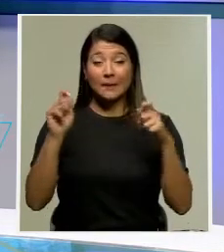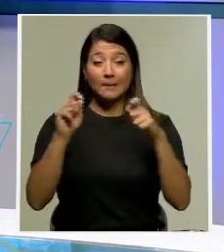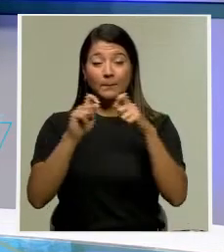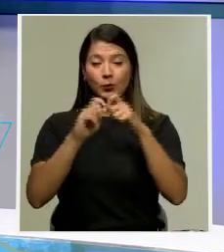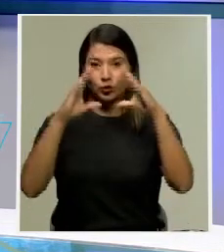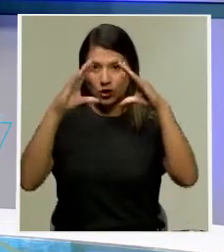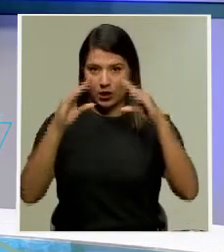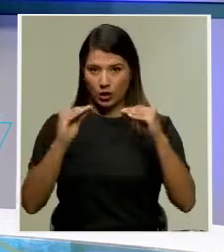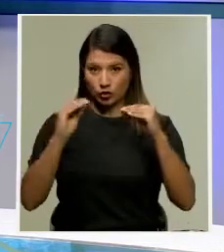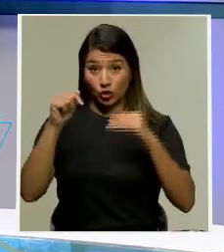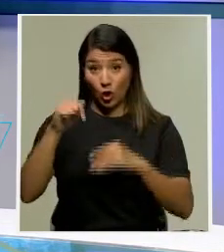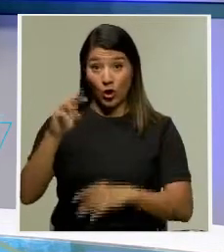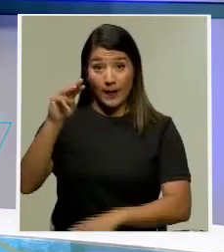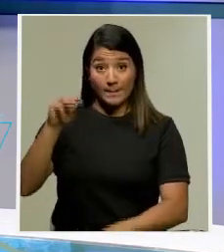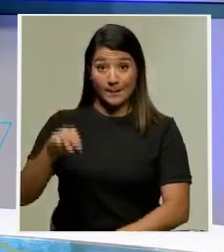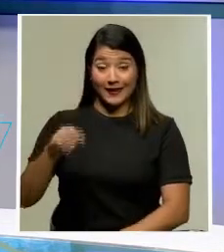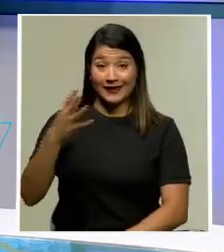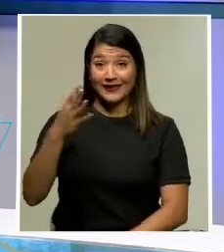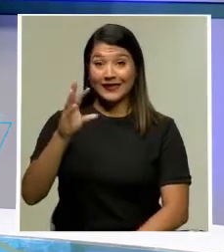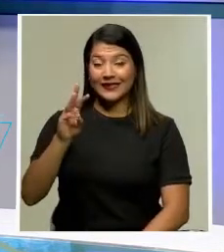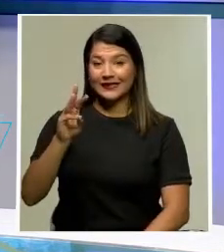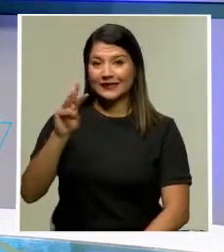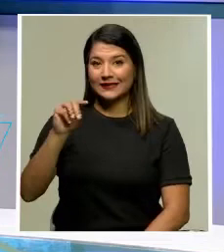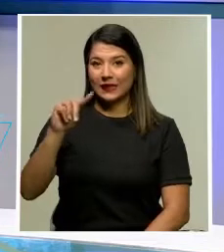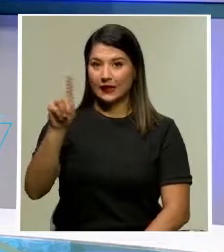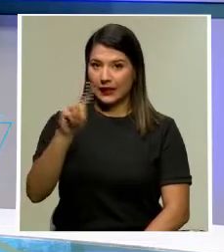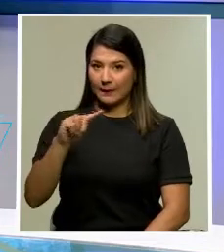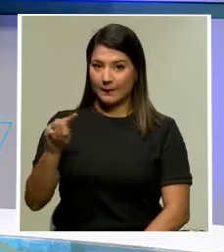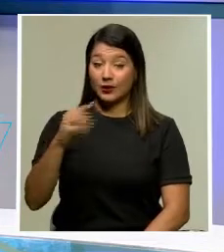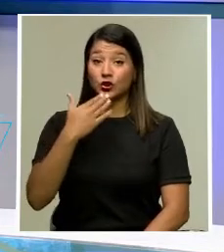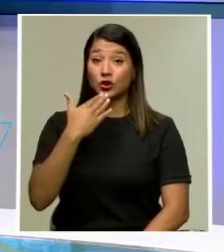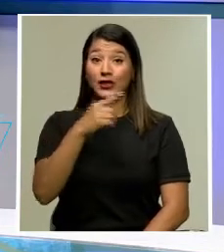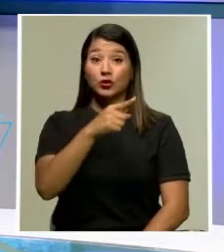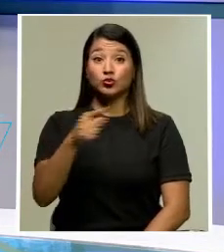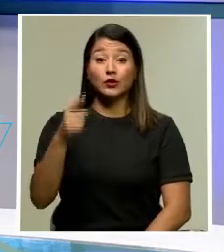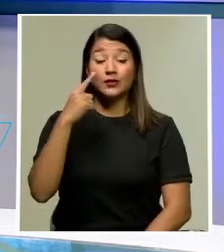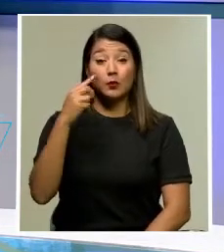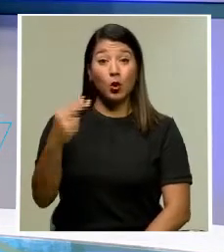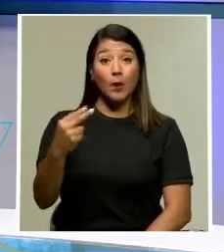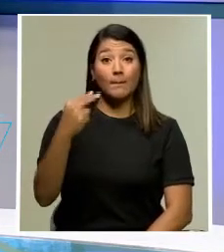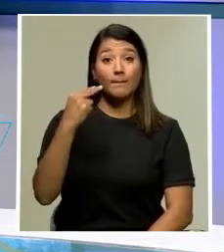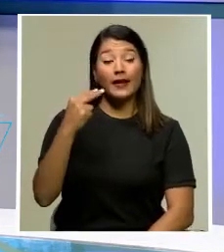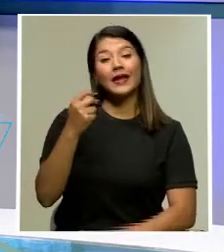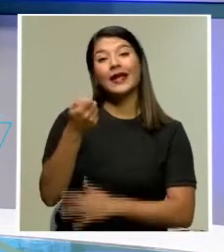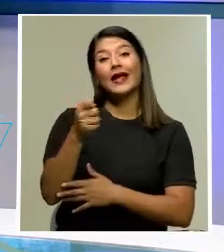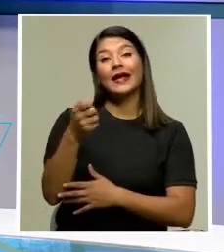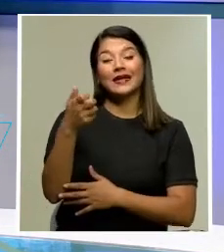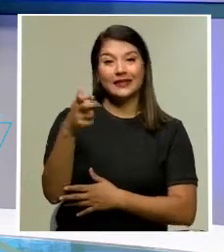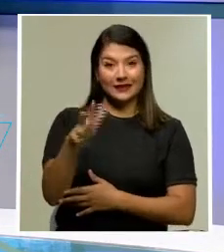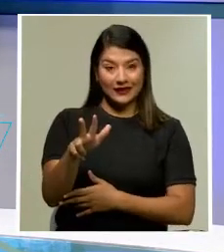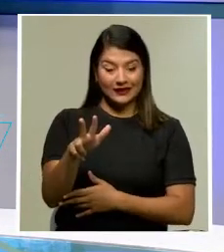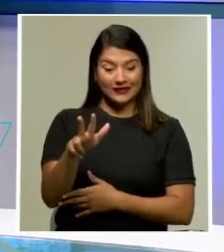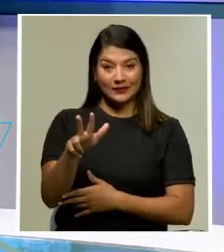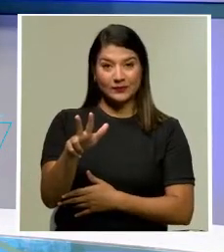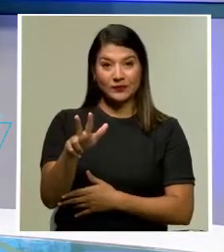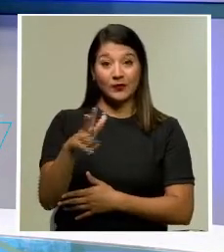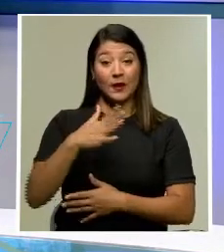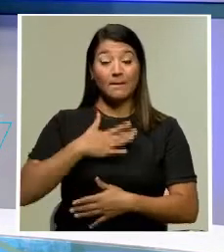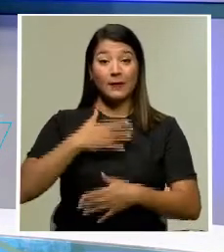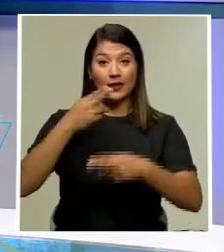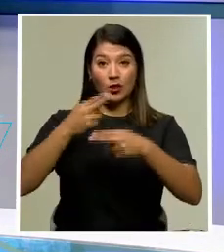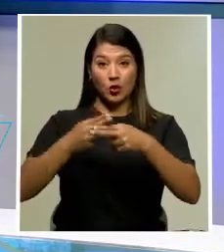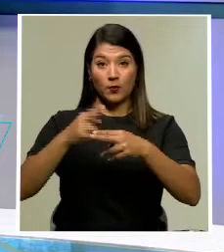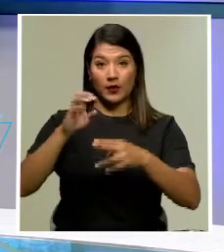noche de este martes 16 de marzo. Gracias por informarse con la señal de Canal 13.